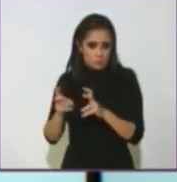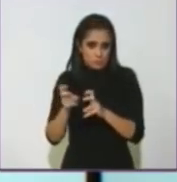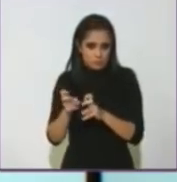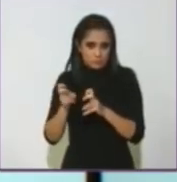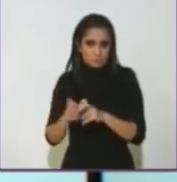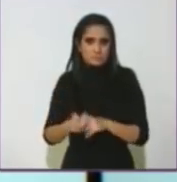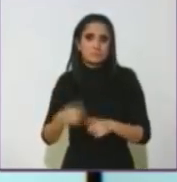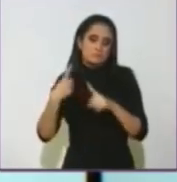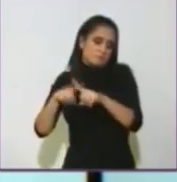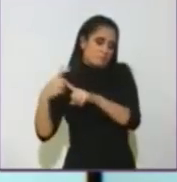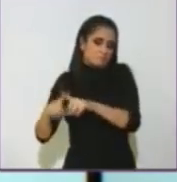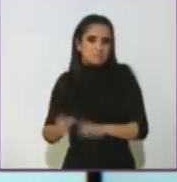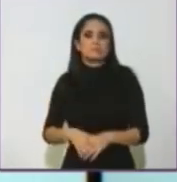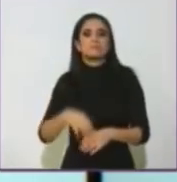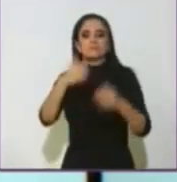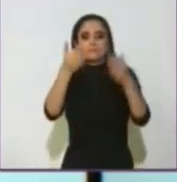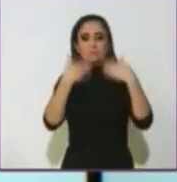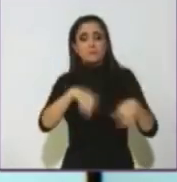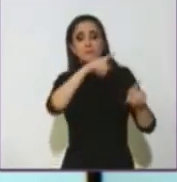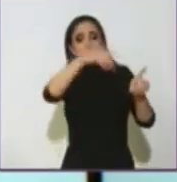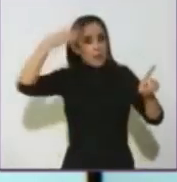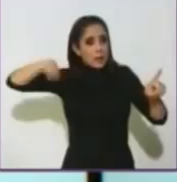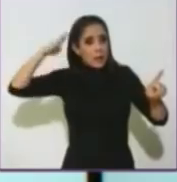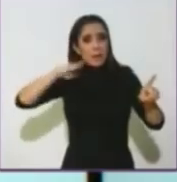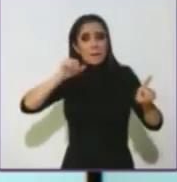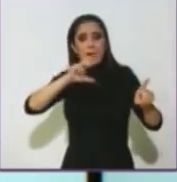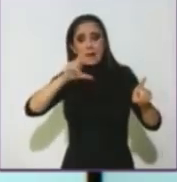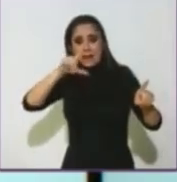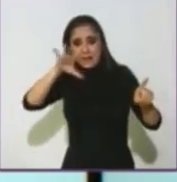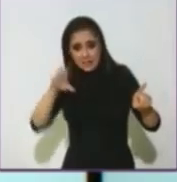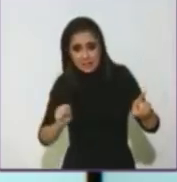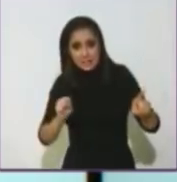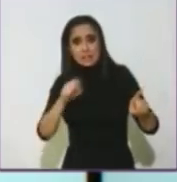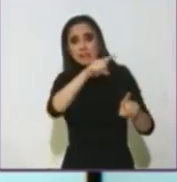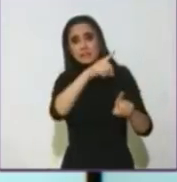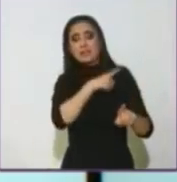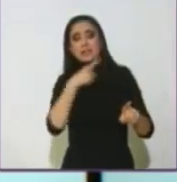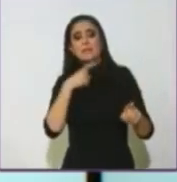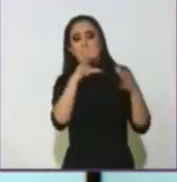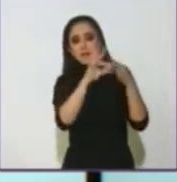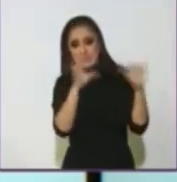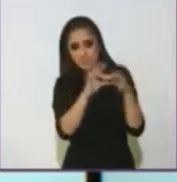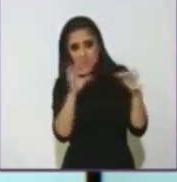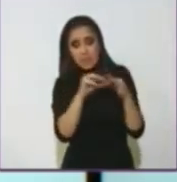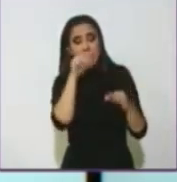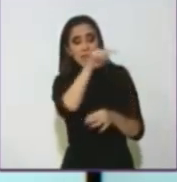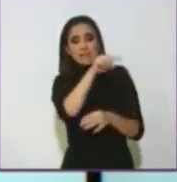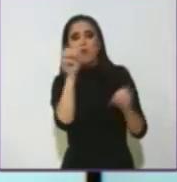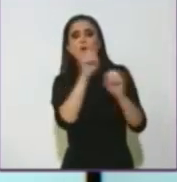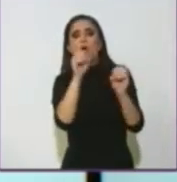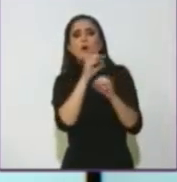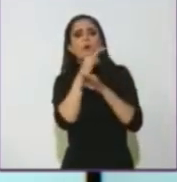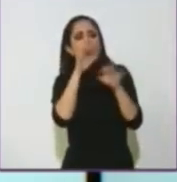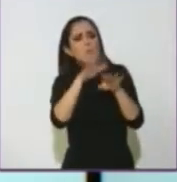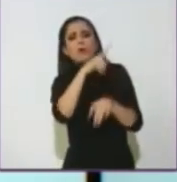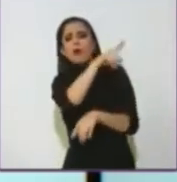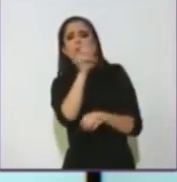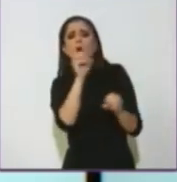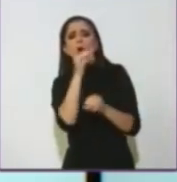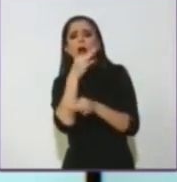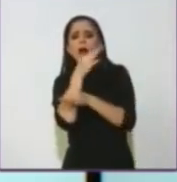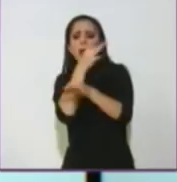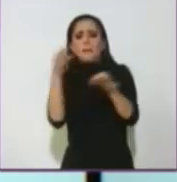corrupción alejandra barrales nos debe aclarar lo que no declaró en su declaración patrimonial